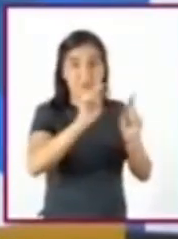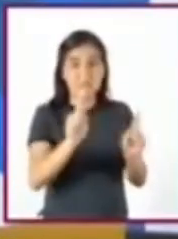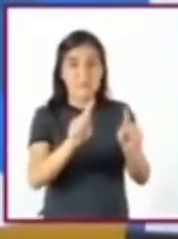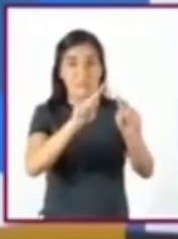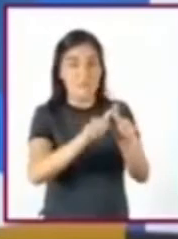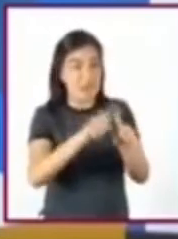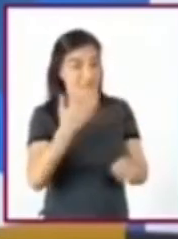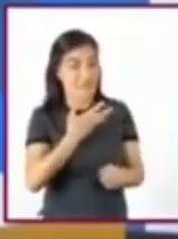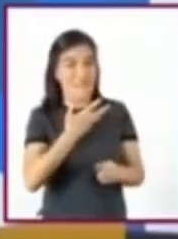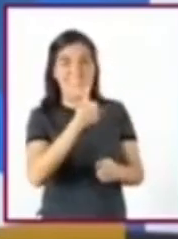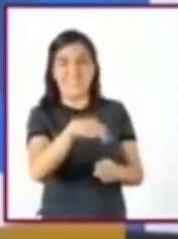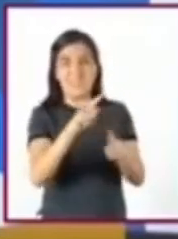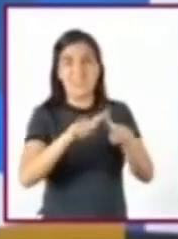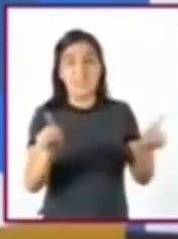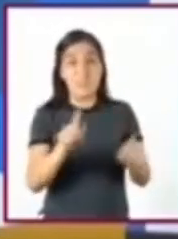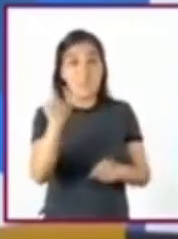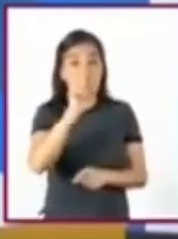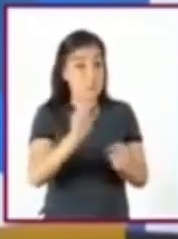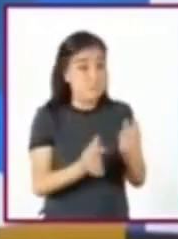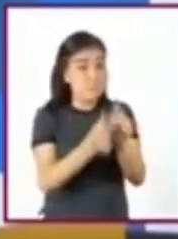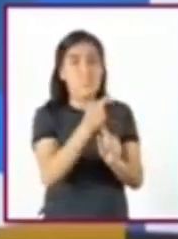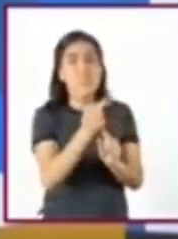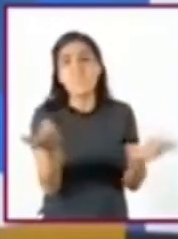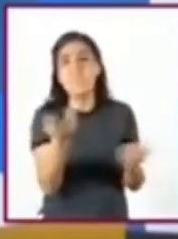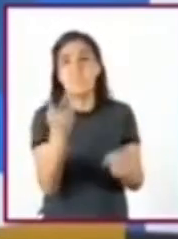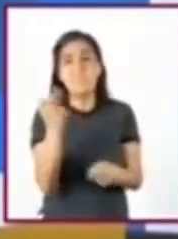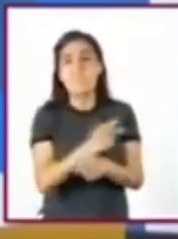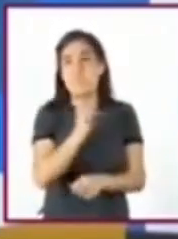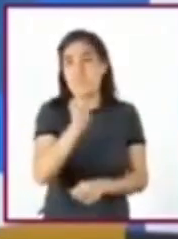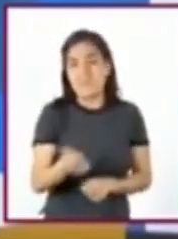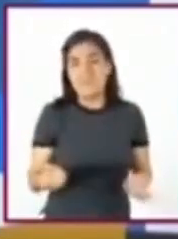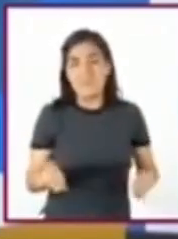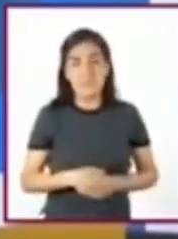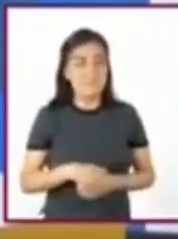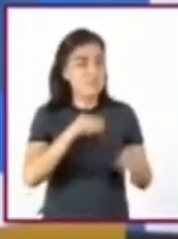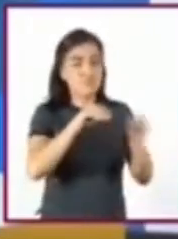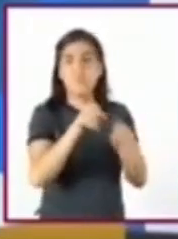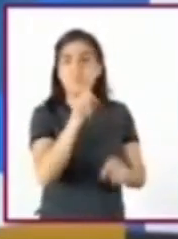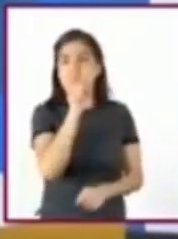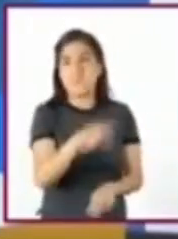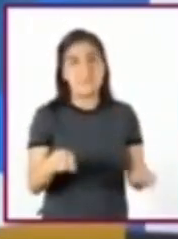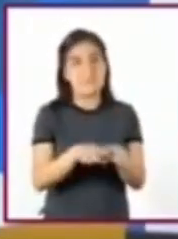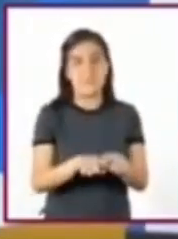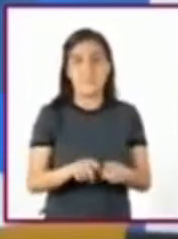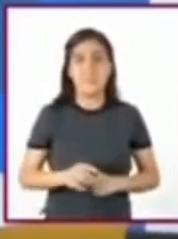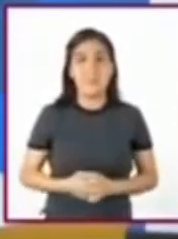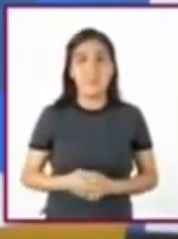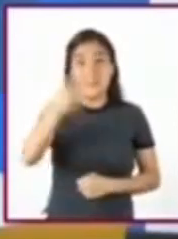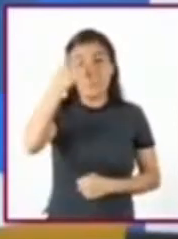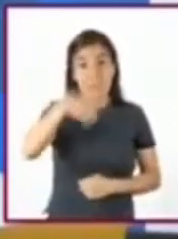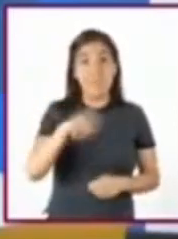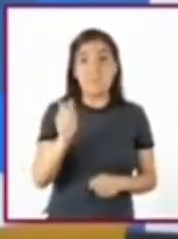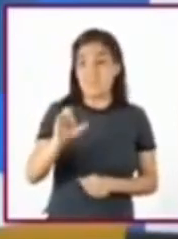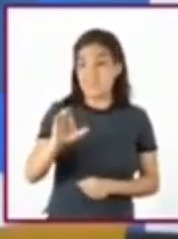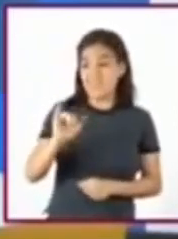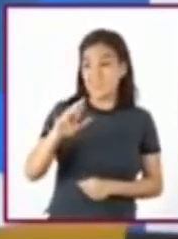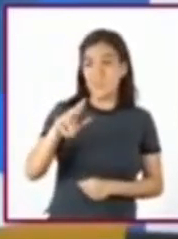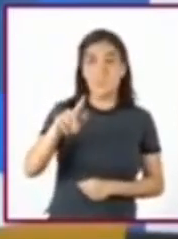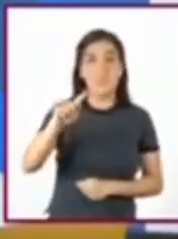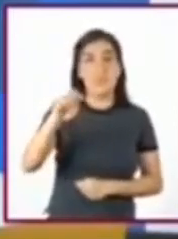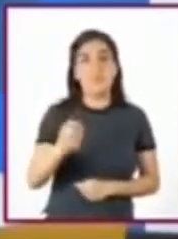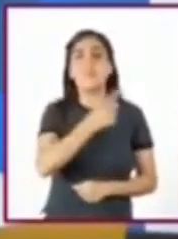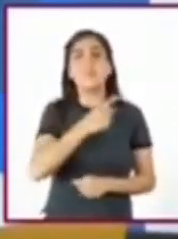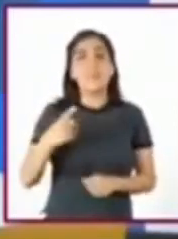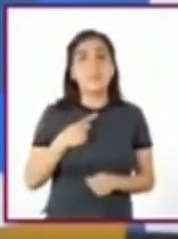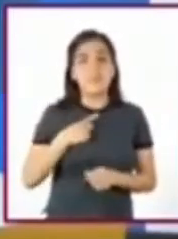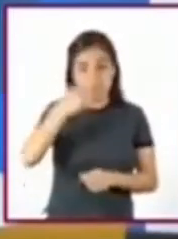electrones libres, al unir sus extremos no pasa nada. Los electrones no se mueven. Para que sea un circuito, debe haber algo que mueva